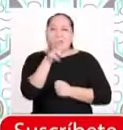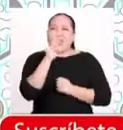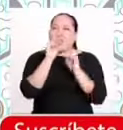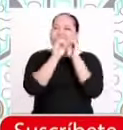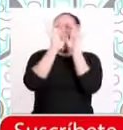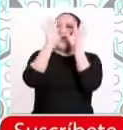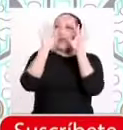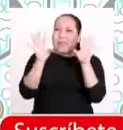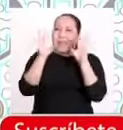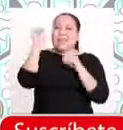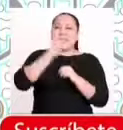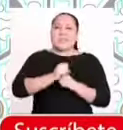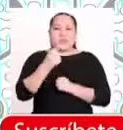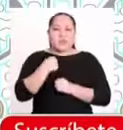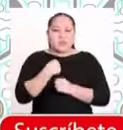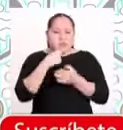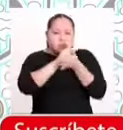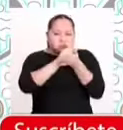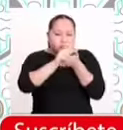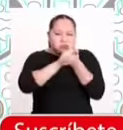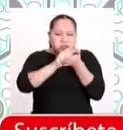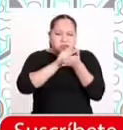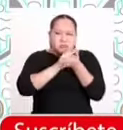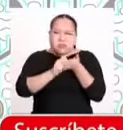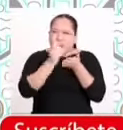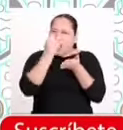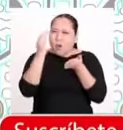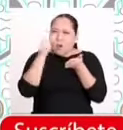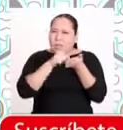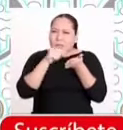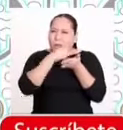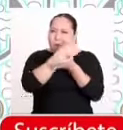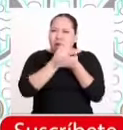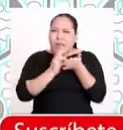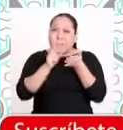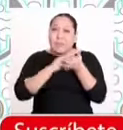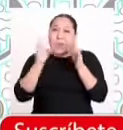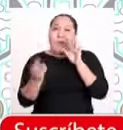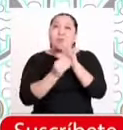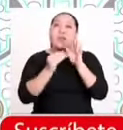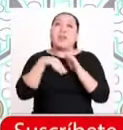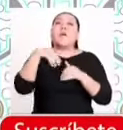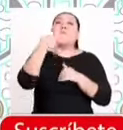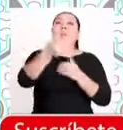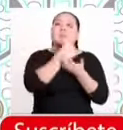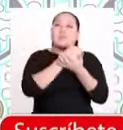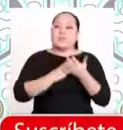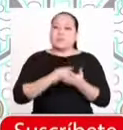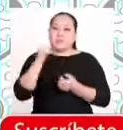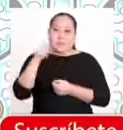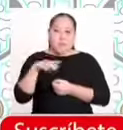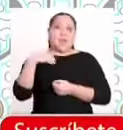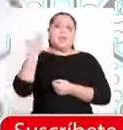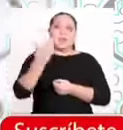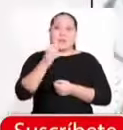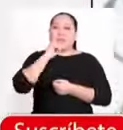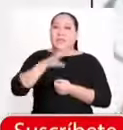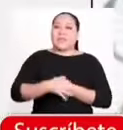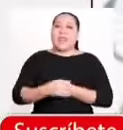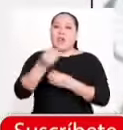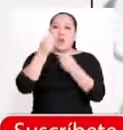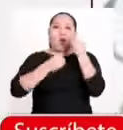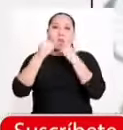claridad. He estado remarcando algunas partes en el texto para agregar a la siguiente parte del cuadro. La siguiente es